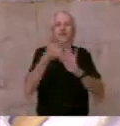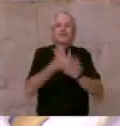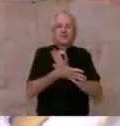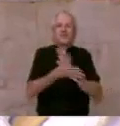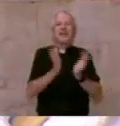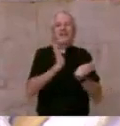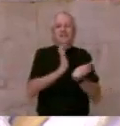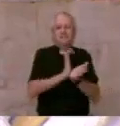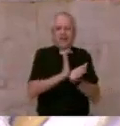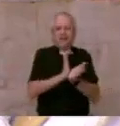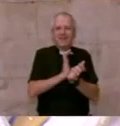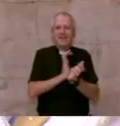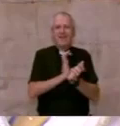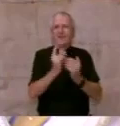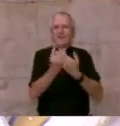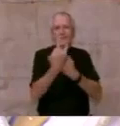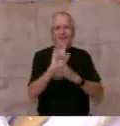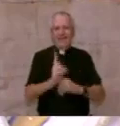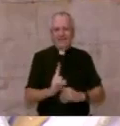la esperanza no engaña.